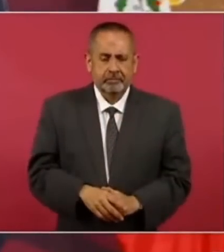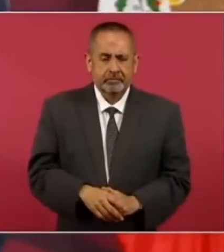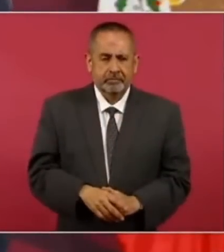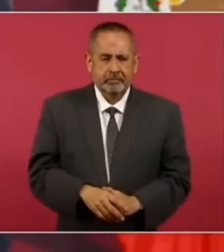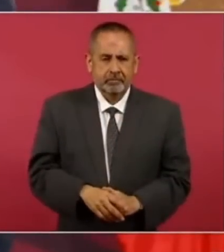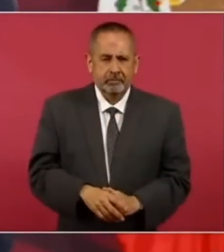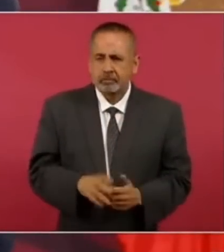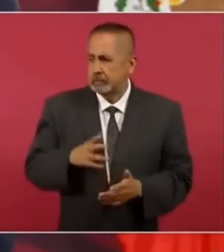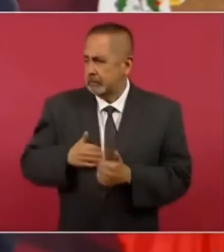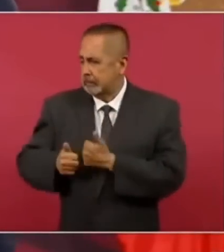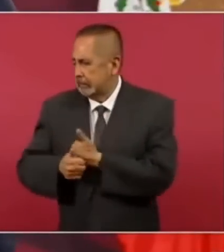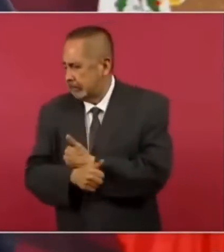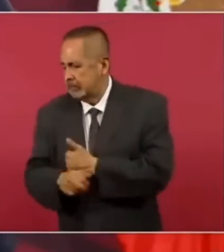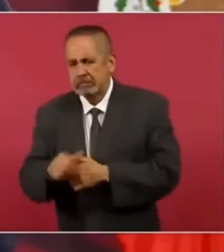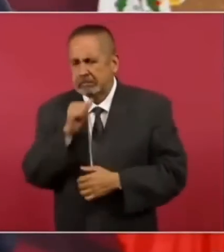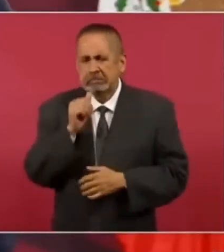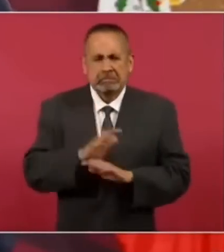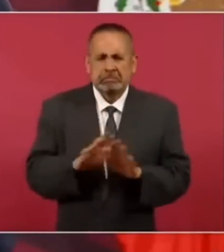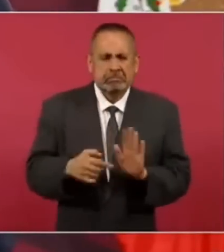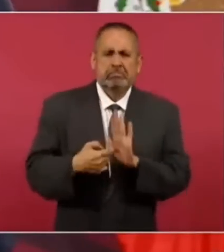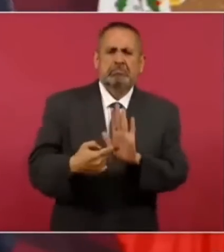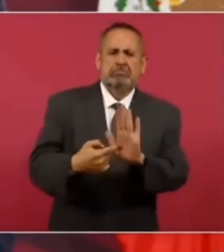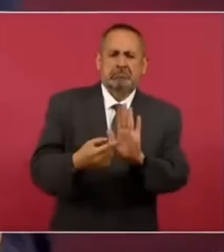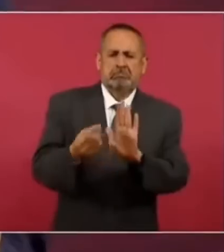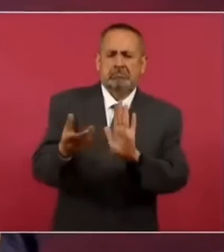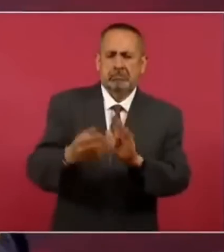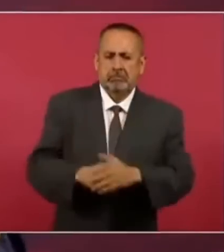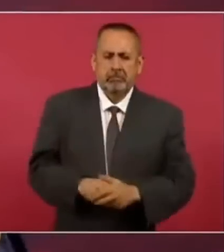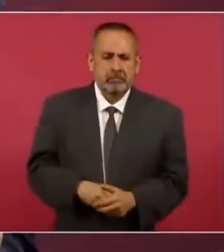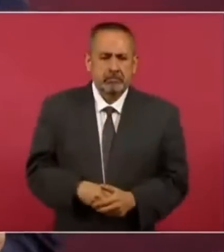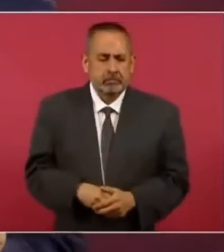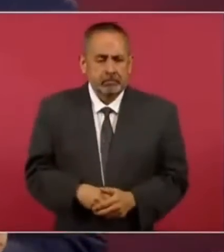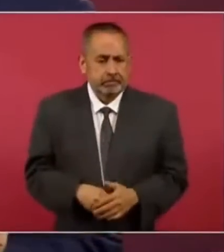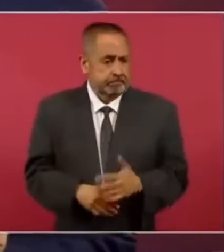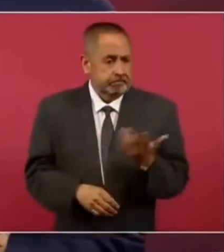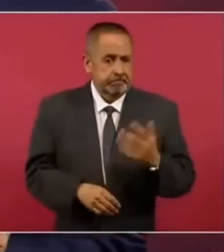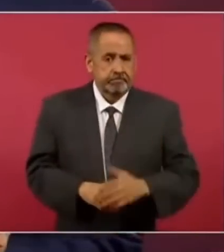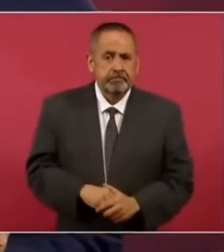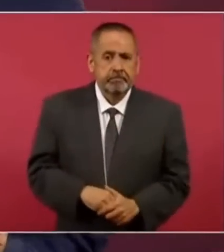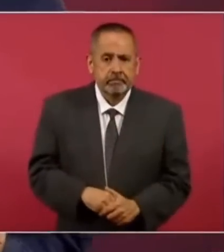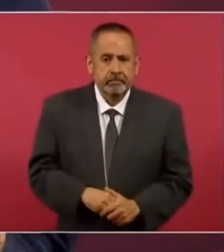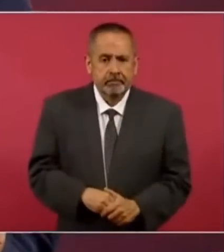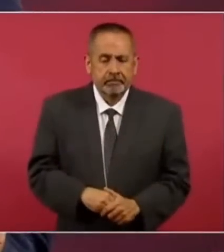No tenemos nada que ocultar. Pero eso se resuelve